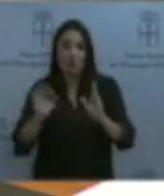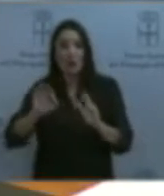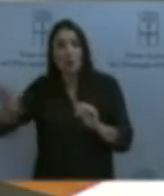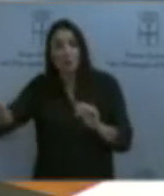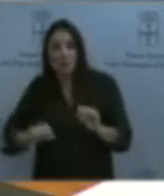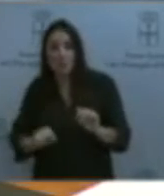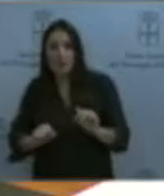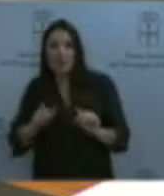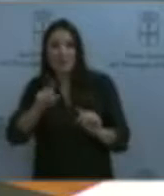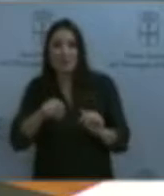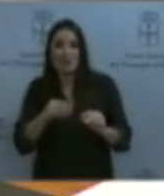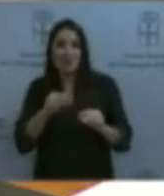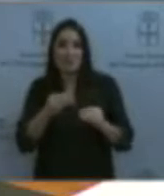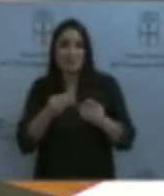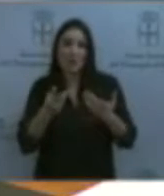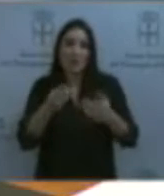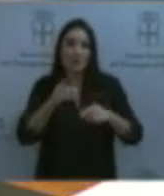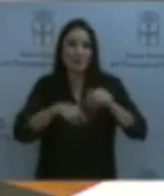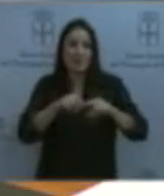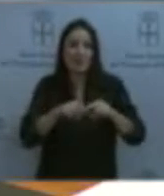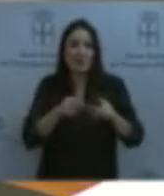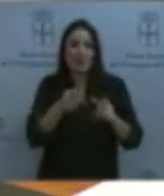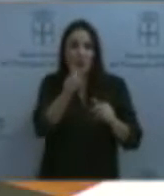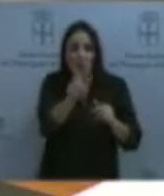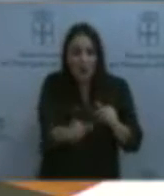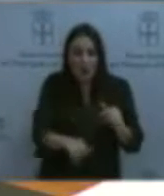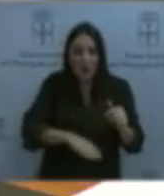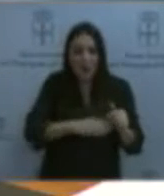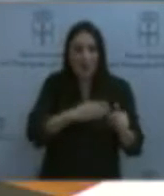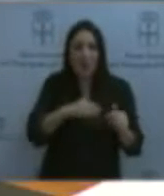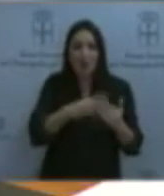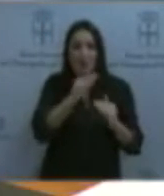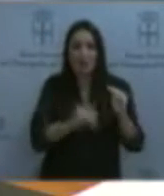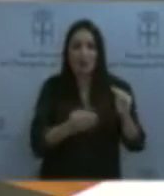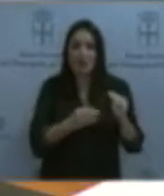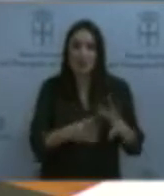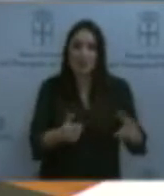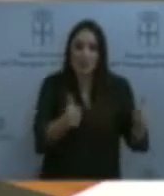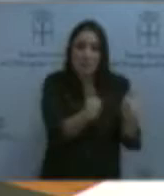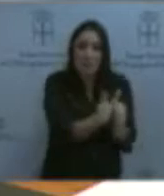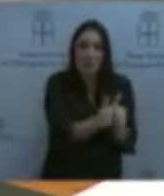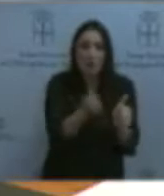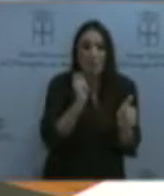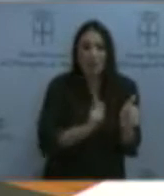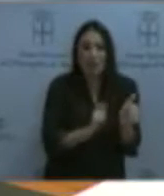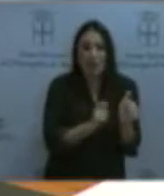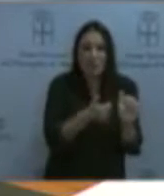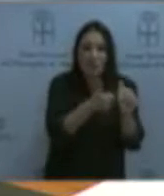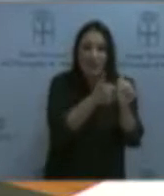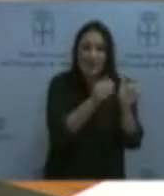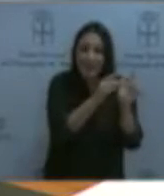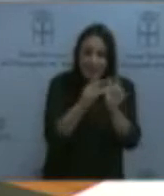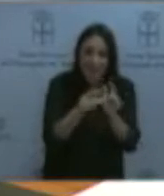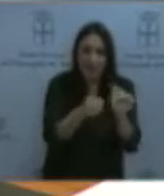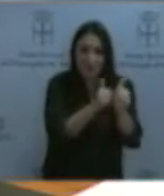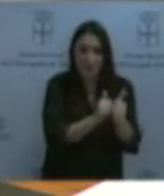más con la referencia de cada menor que entra en nuestro sistema, que tenga profesionales de referencia. Bueno, si quiere le doy más detalles, pero desde